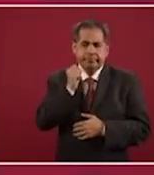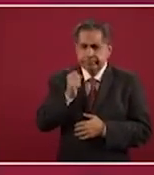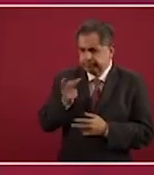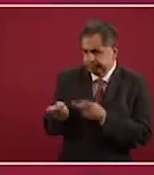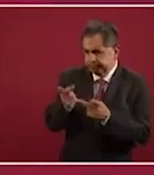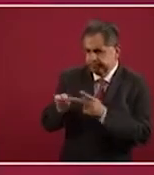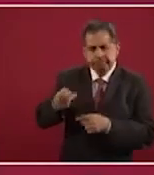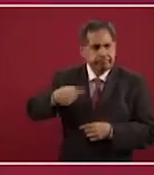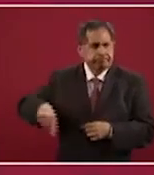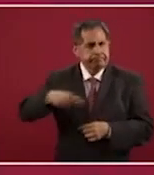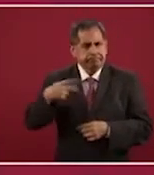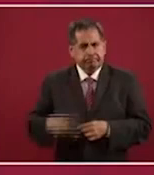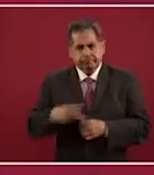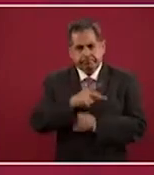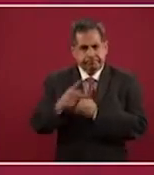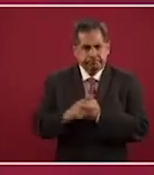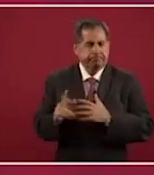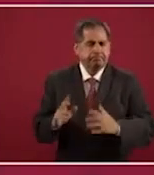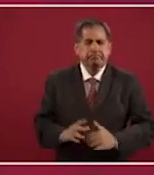de nuestro país.